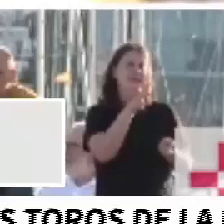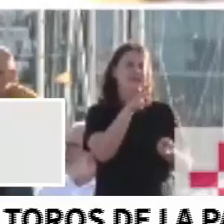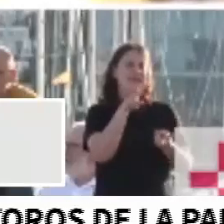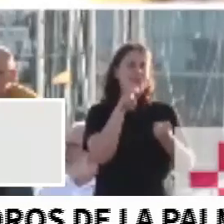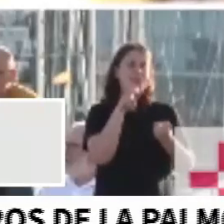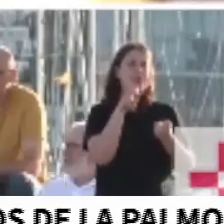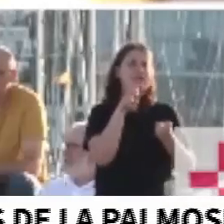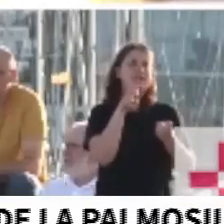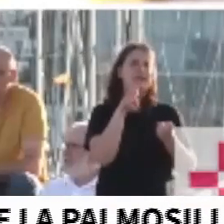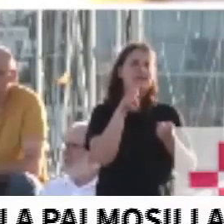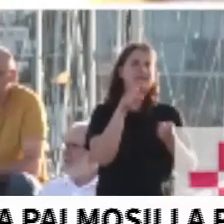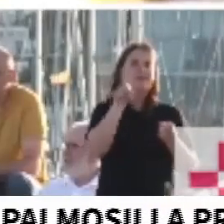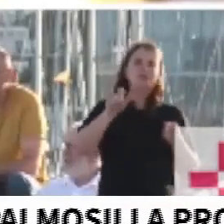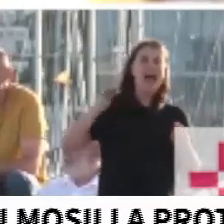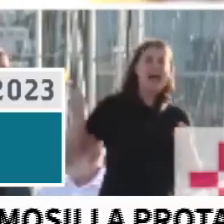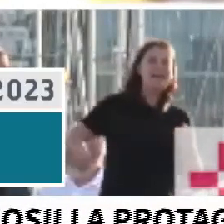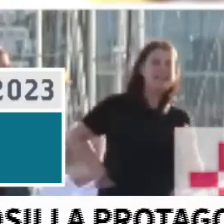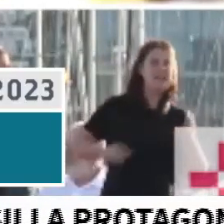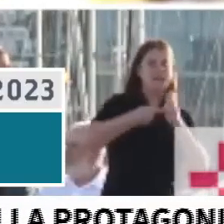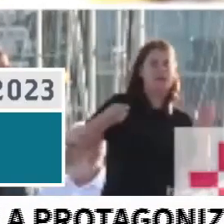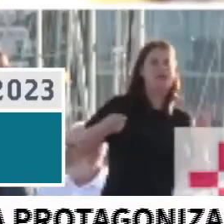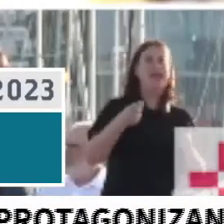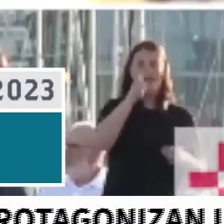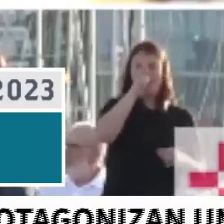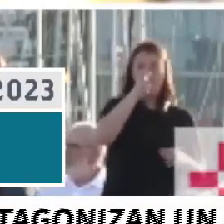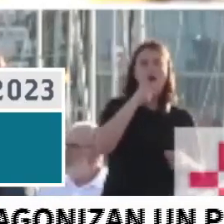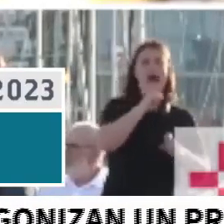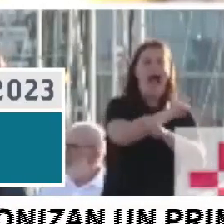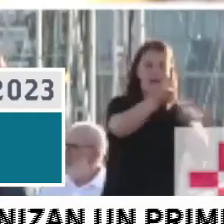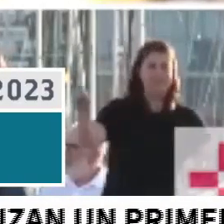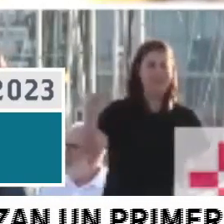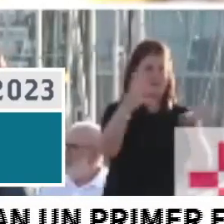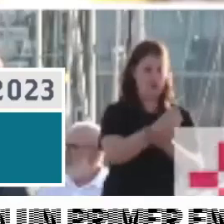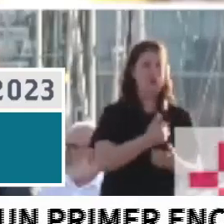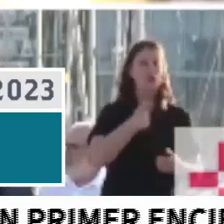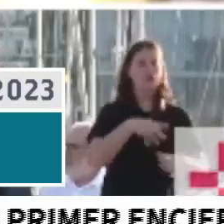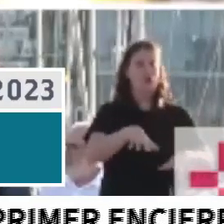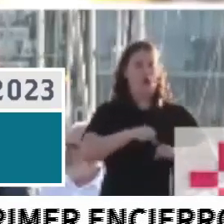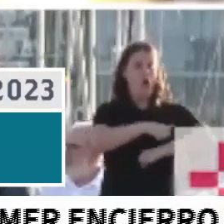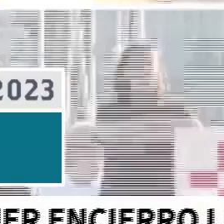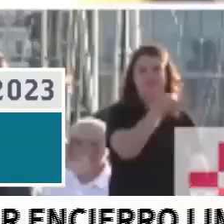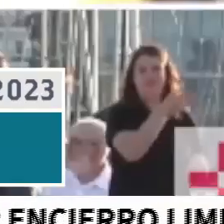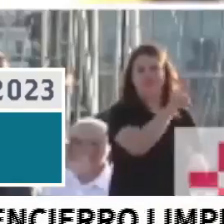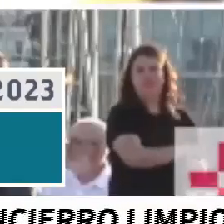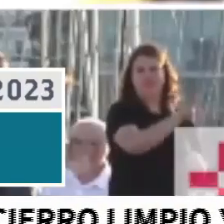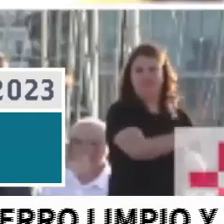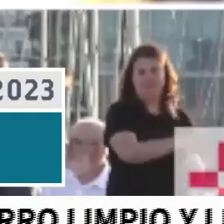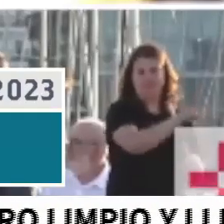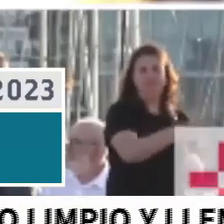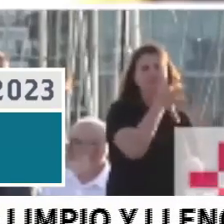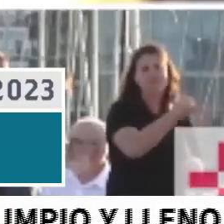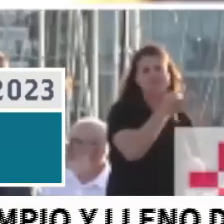tan orgullosa se siente. Feijóo está mandando un aviso grande. Sí, estoy gobernando para os de arriba. O relato